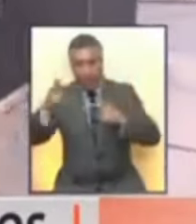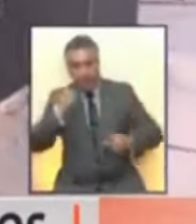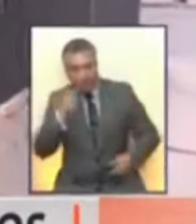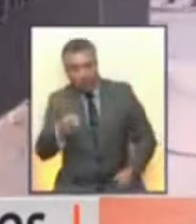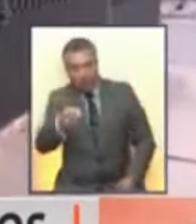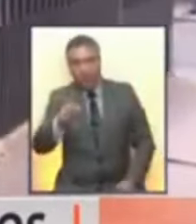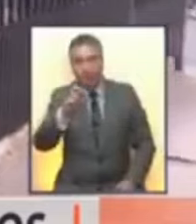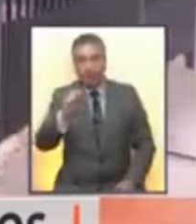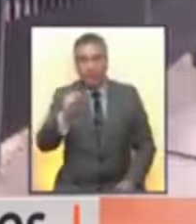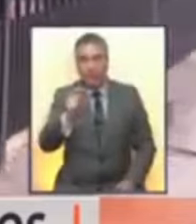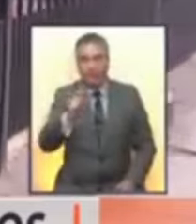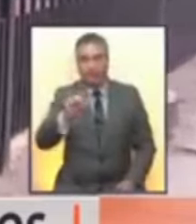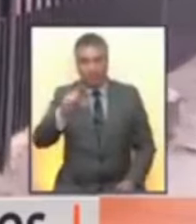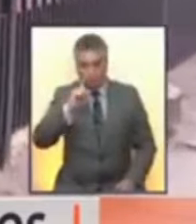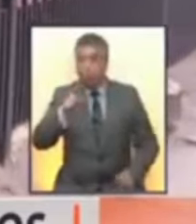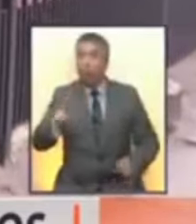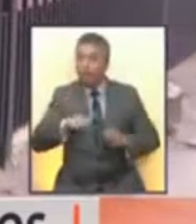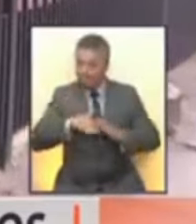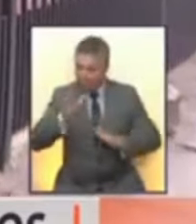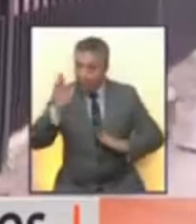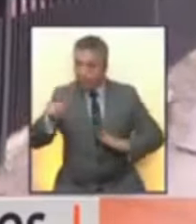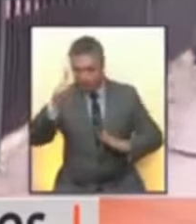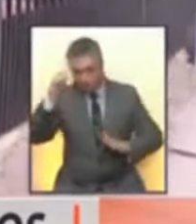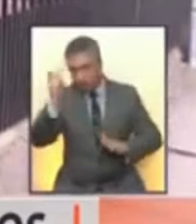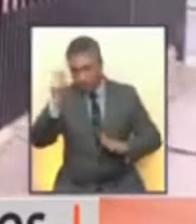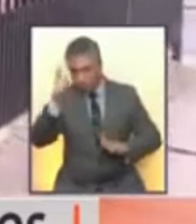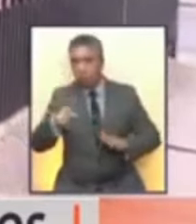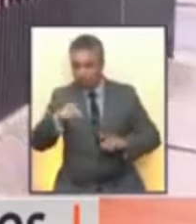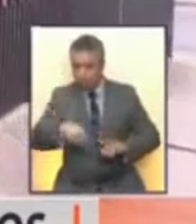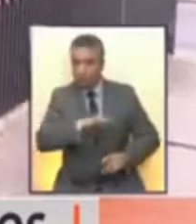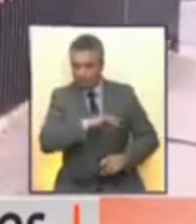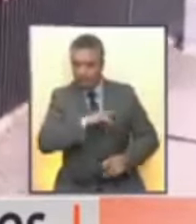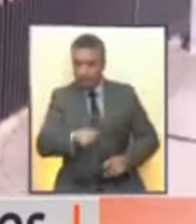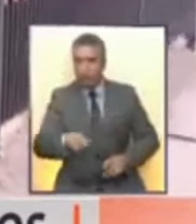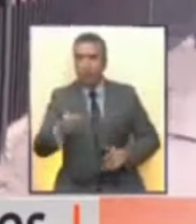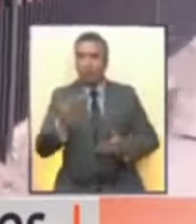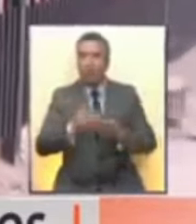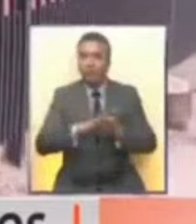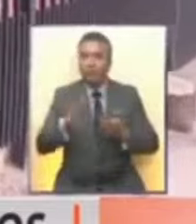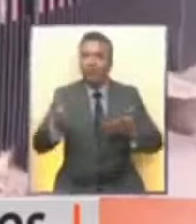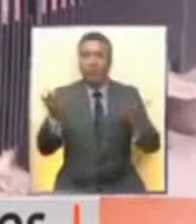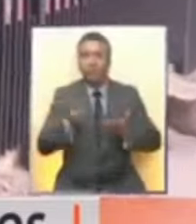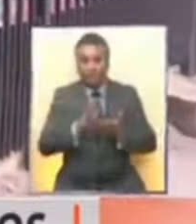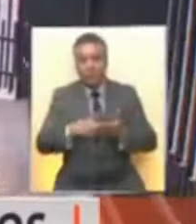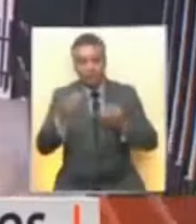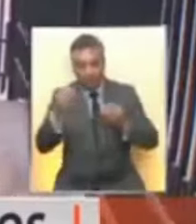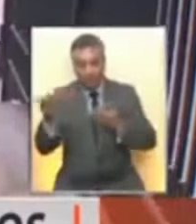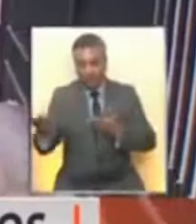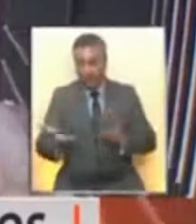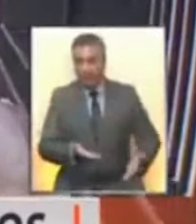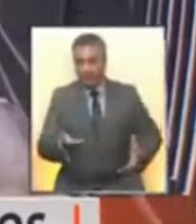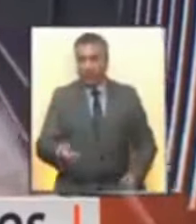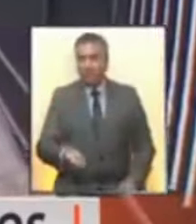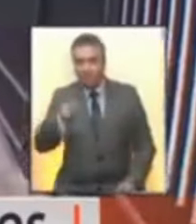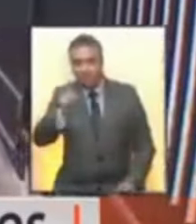Talca. Quizás el más promisorio de los actuales inventores criollos. ¿Qué tal? ¿Cómo estás? Hola, ¿cómo estás? Bienvenido.